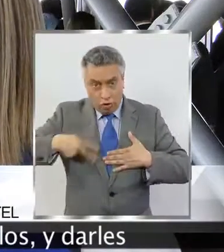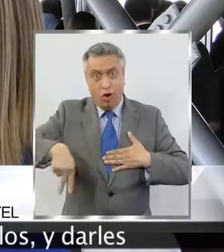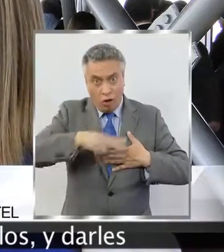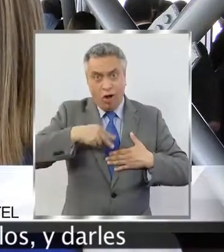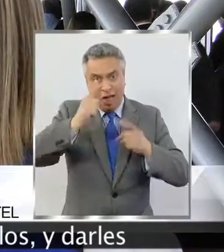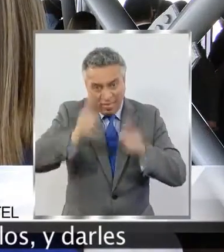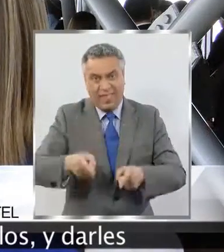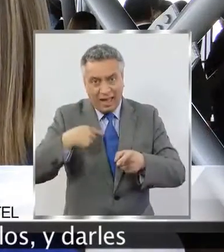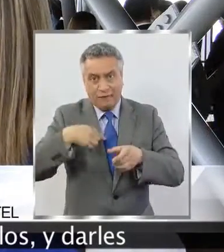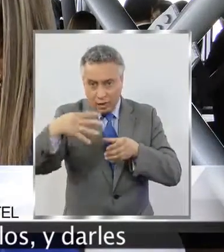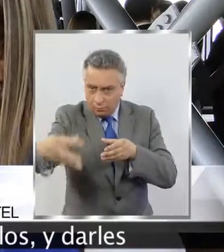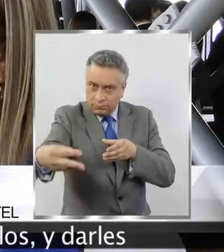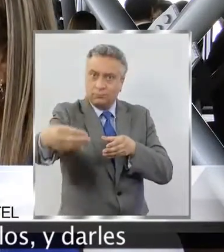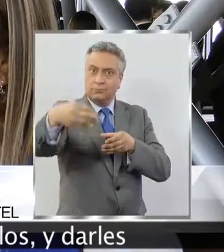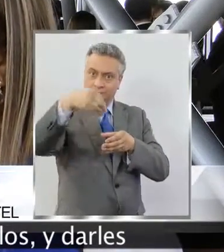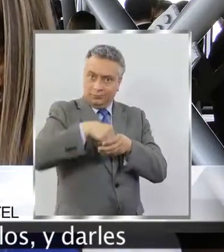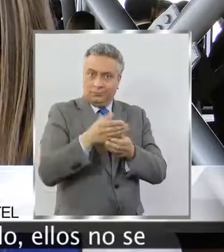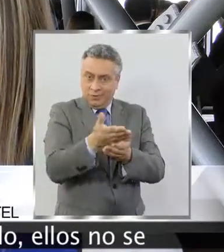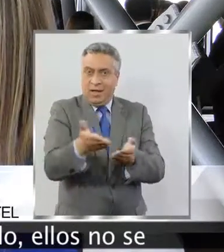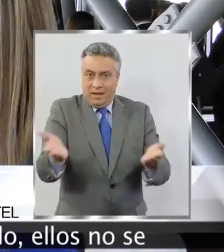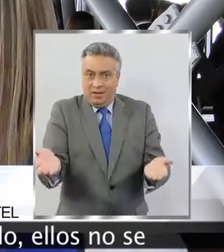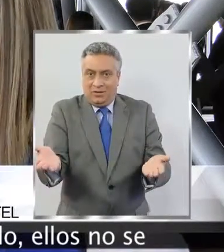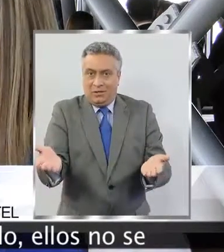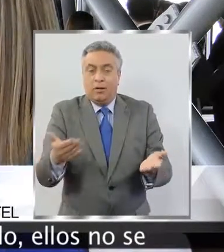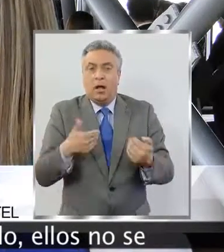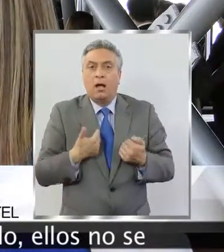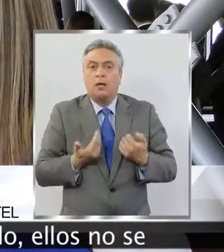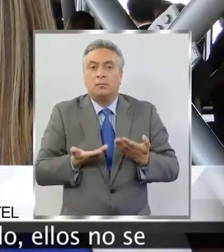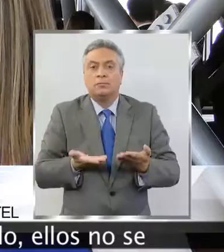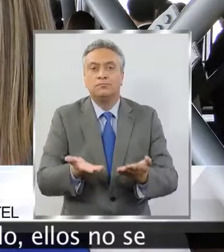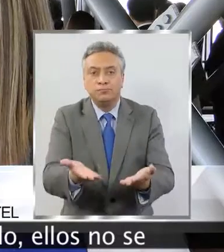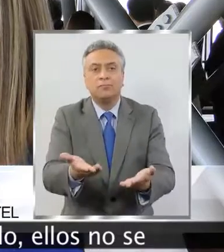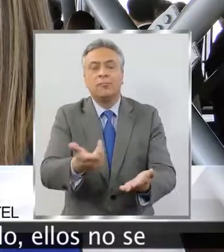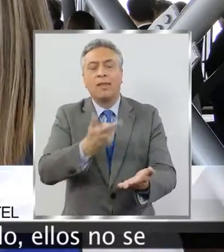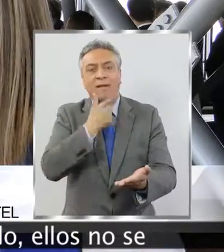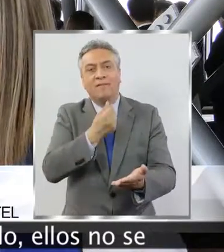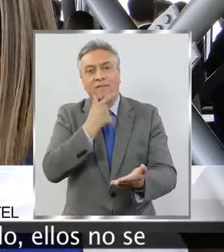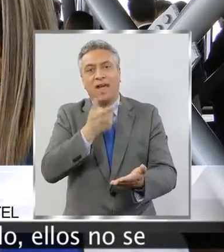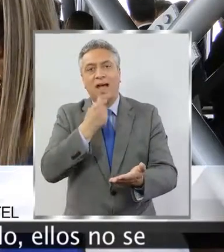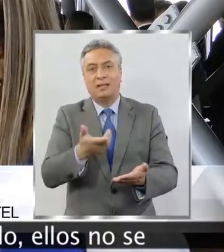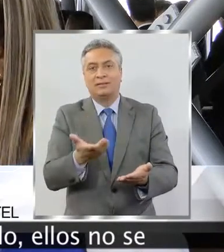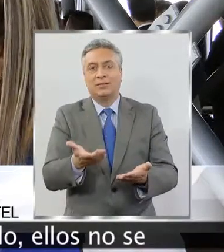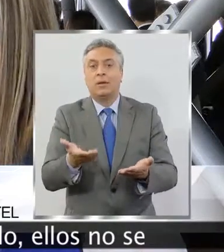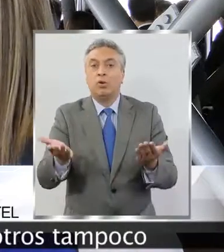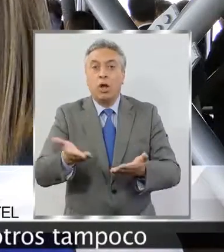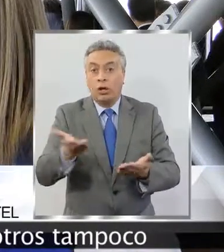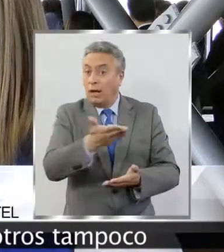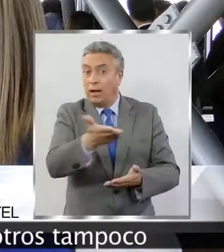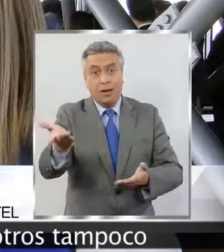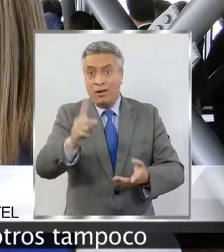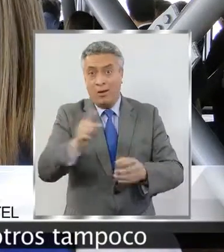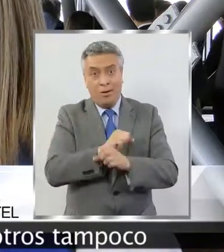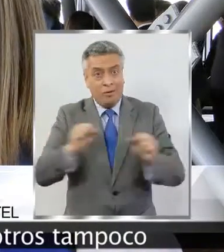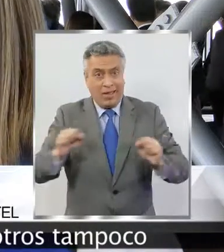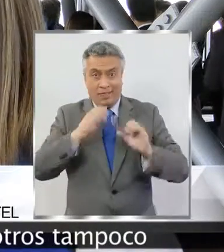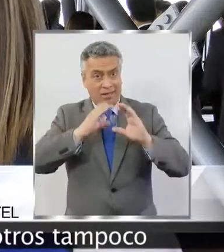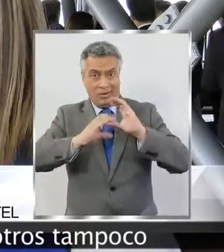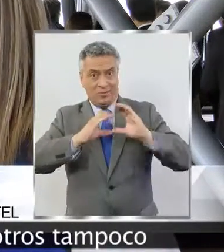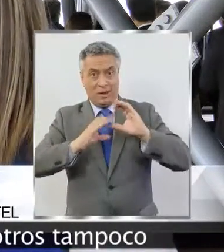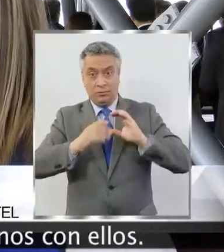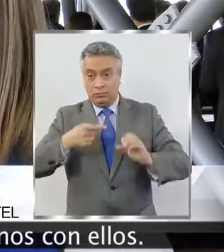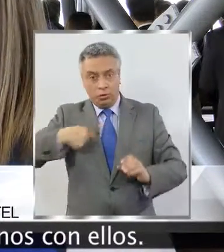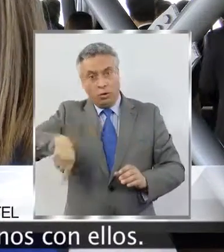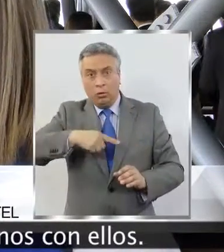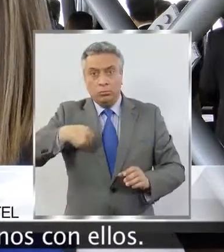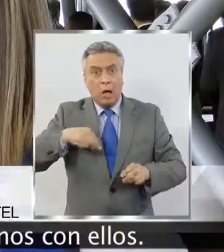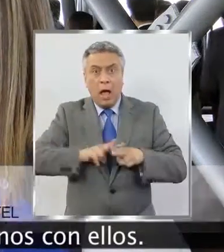ellos. Y darle la facilidad, porque en el fondo ellos no se pueden comunicar, pero nosotros